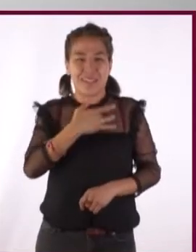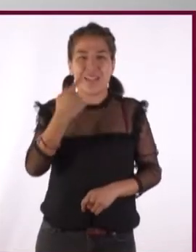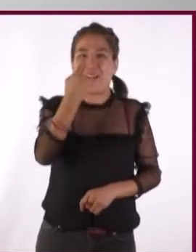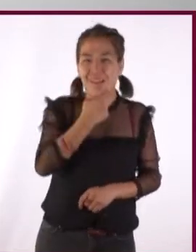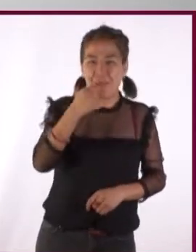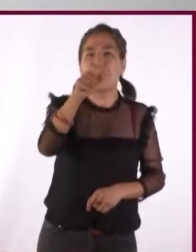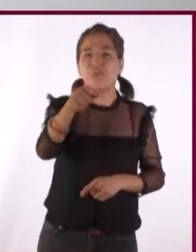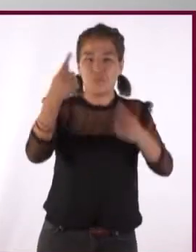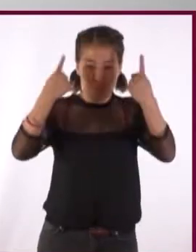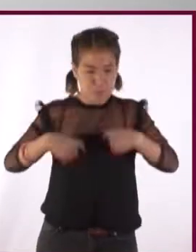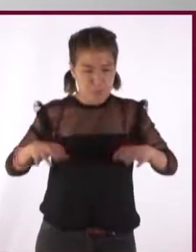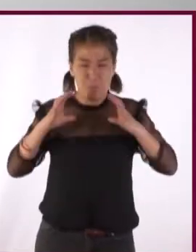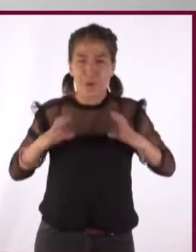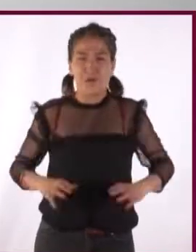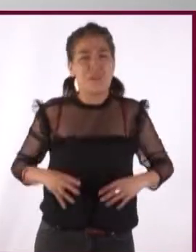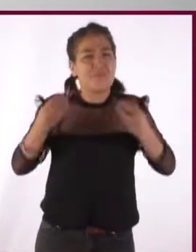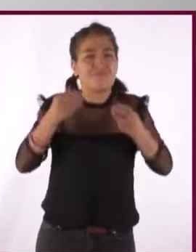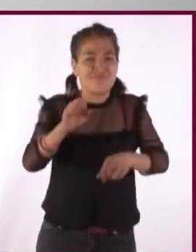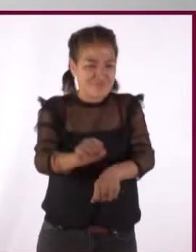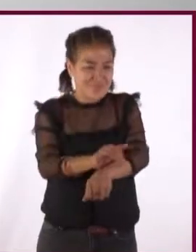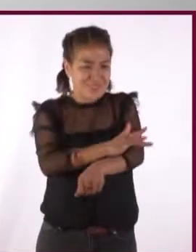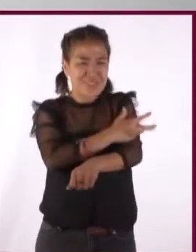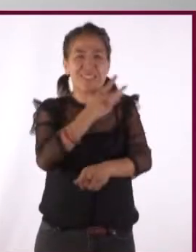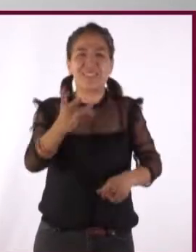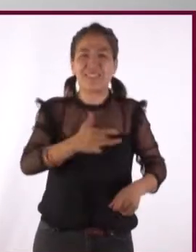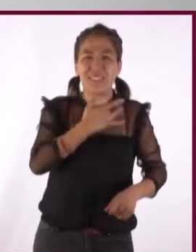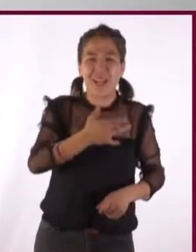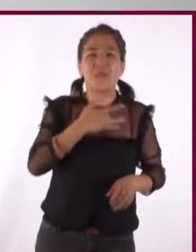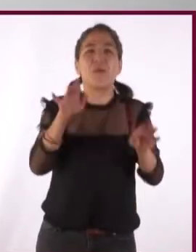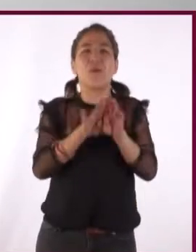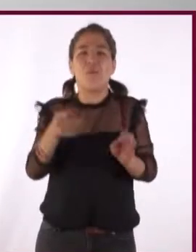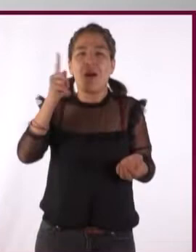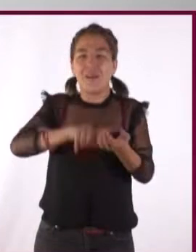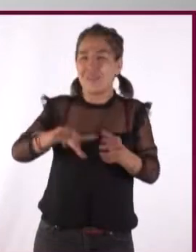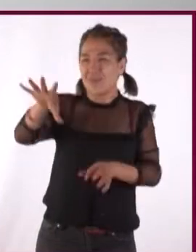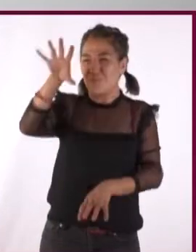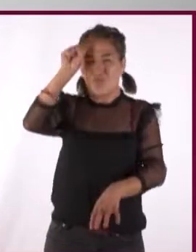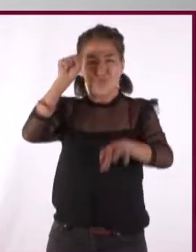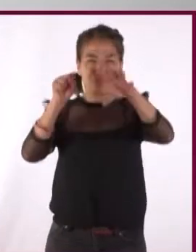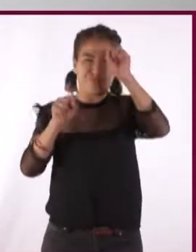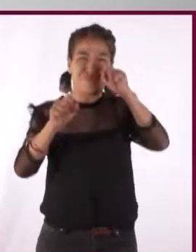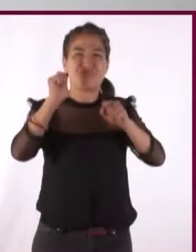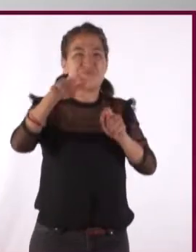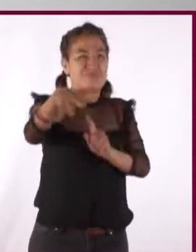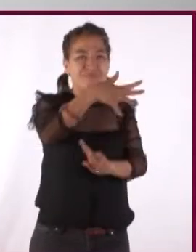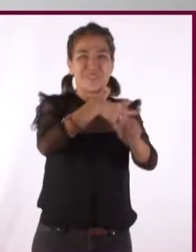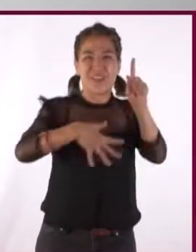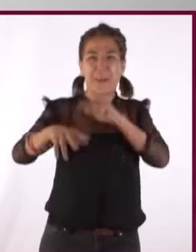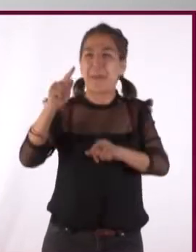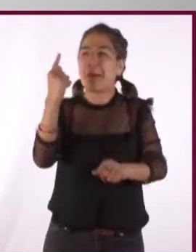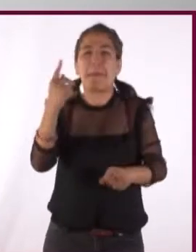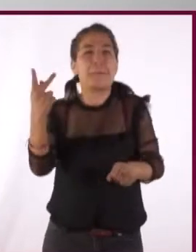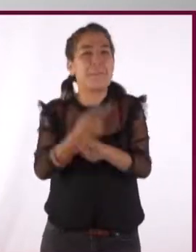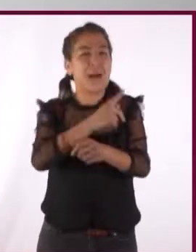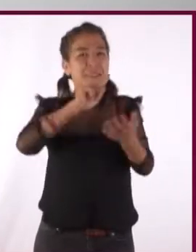sensorial, ¿no? Dotada de muchísimas formas de captar lo que pasa a nuestro alrededor.